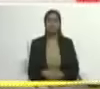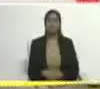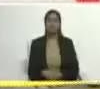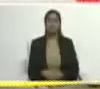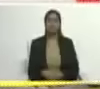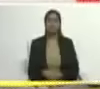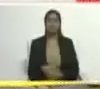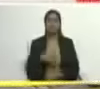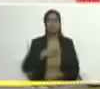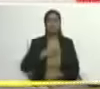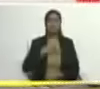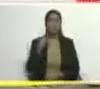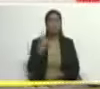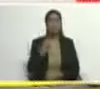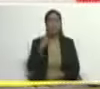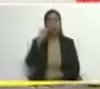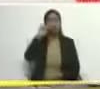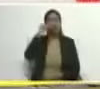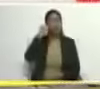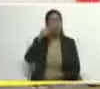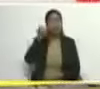Yo solo recuerdo es a Maradona.